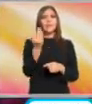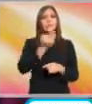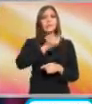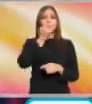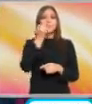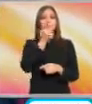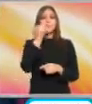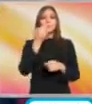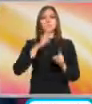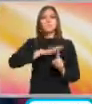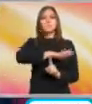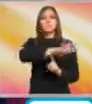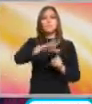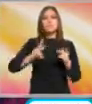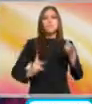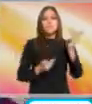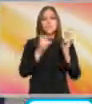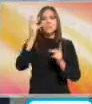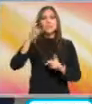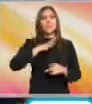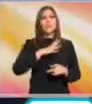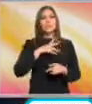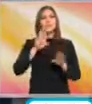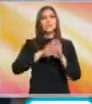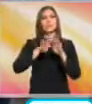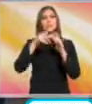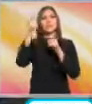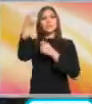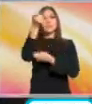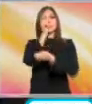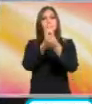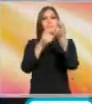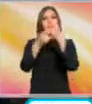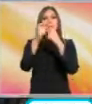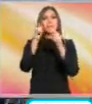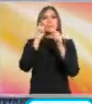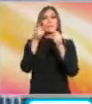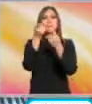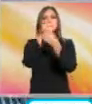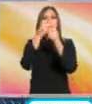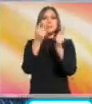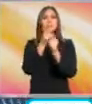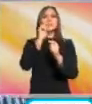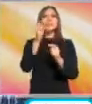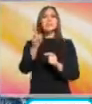y la fauna, y se entrelazan en una trenza que significa que es la